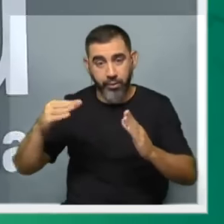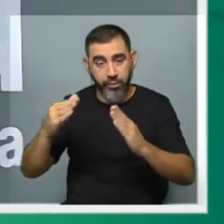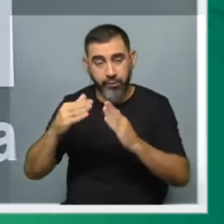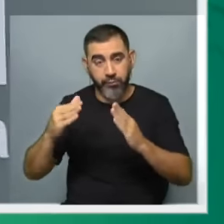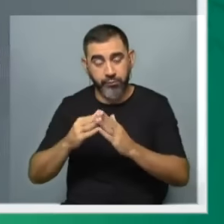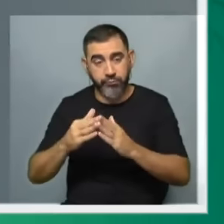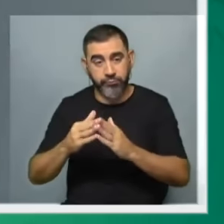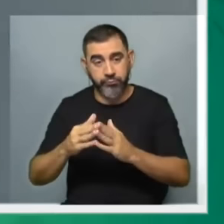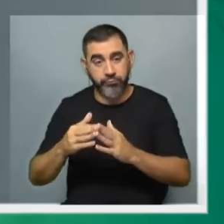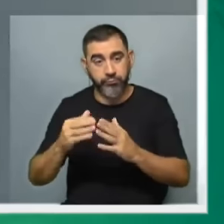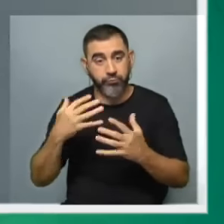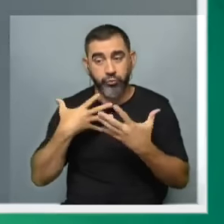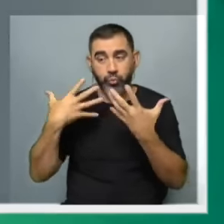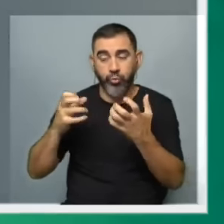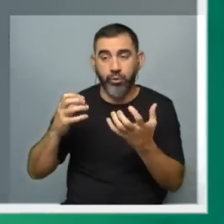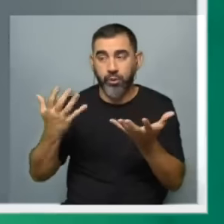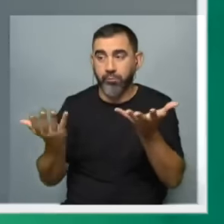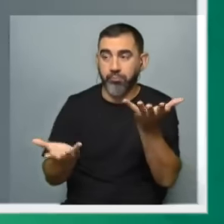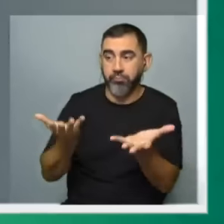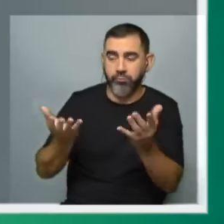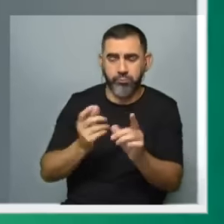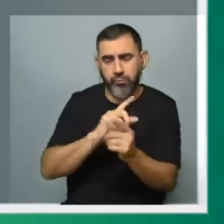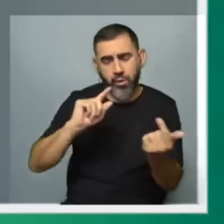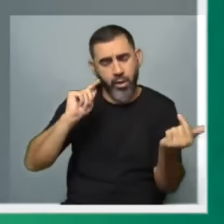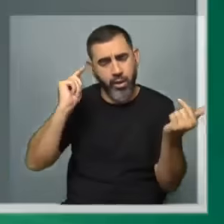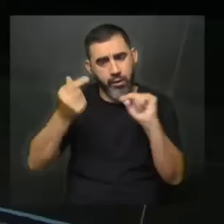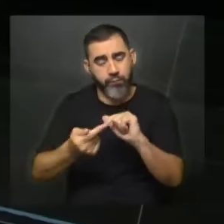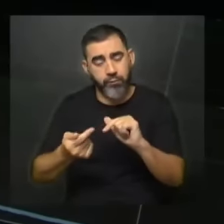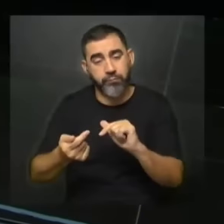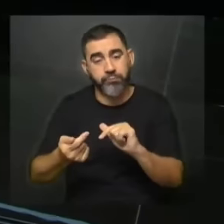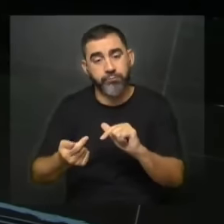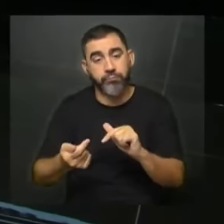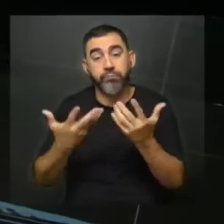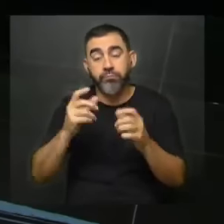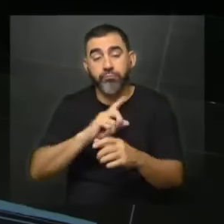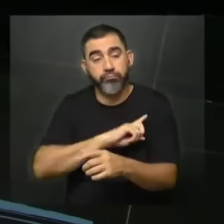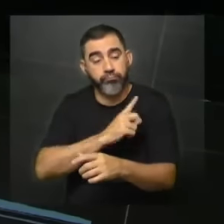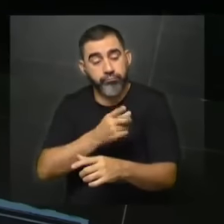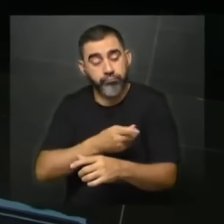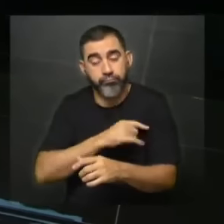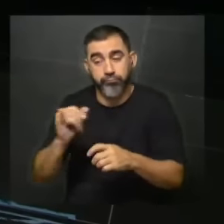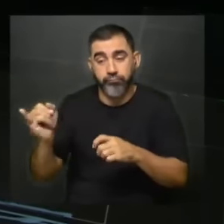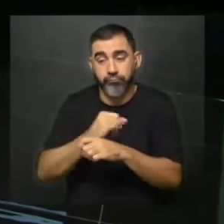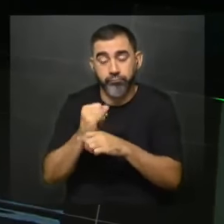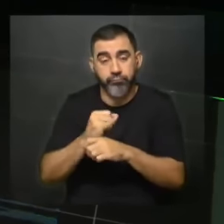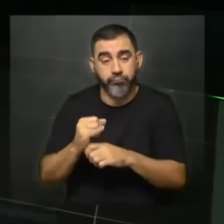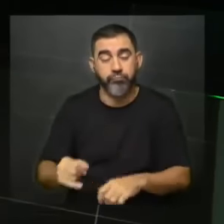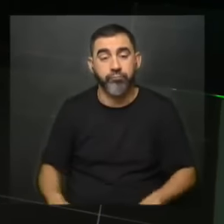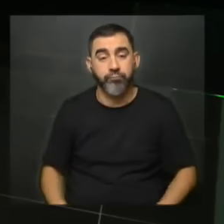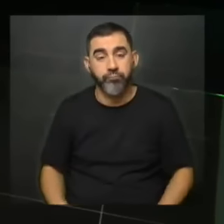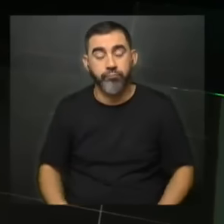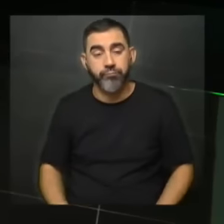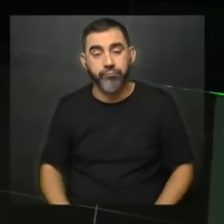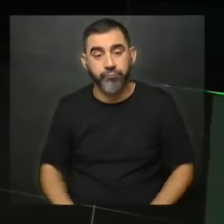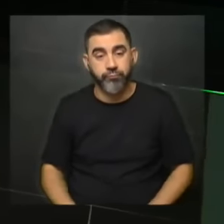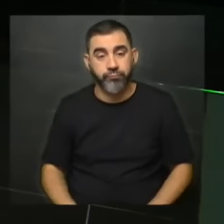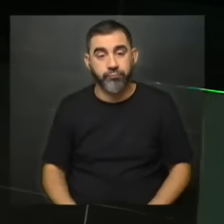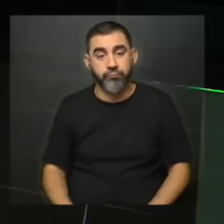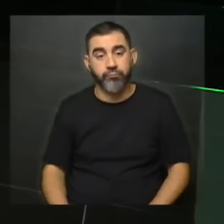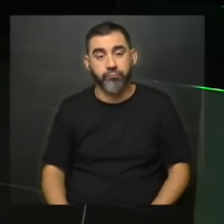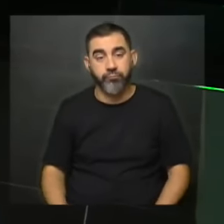no nosotros no queremos generar ninguna inestabilidad al contrario lo que queremos hacer es fortalecer esta institución como a todas las demás Entonces ese